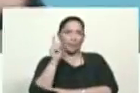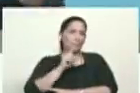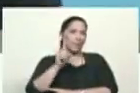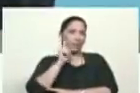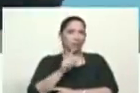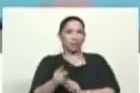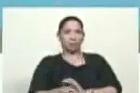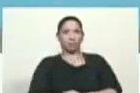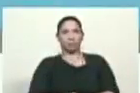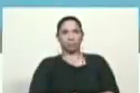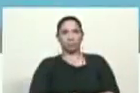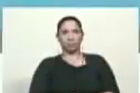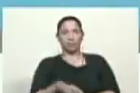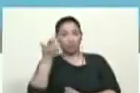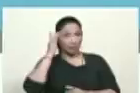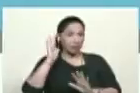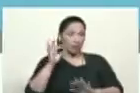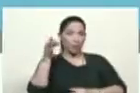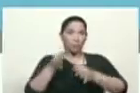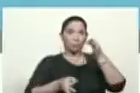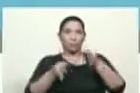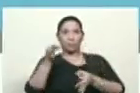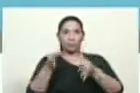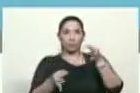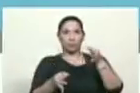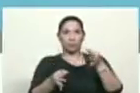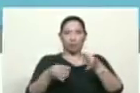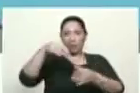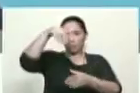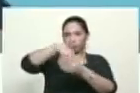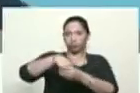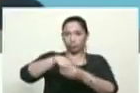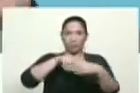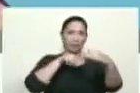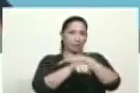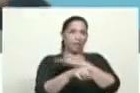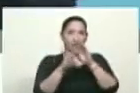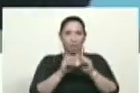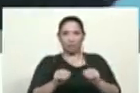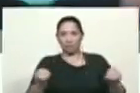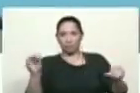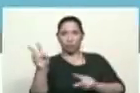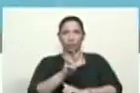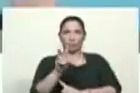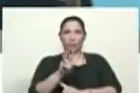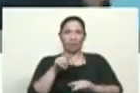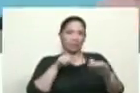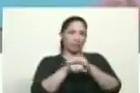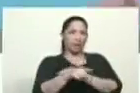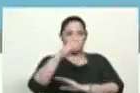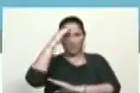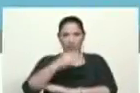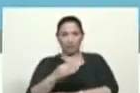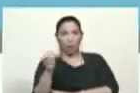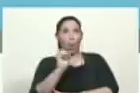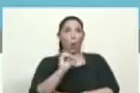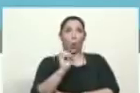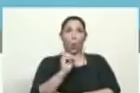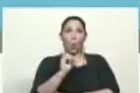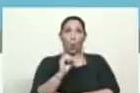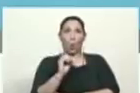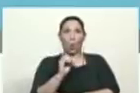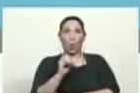mentiras, está tratando de justificar una entrada en territorio venezolano, una entrada o militar